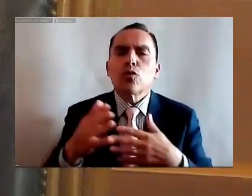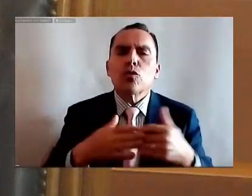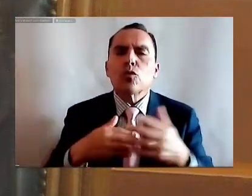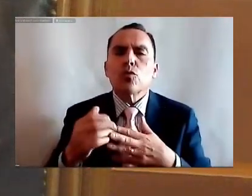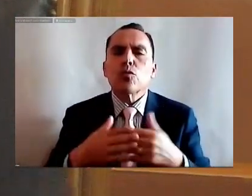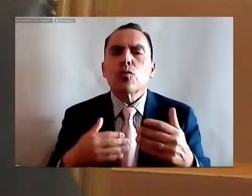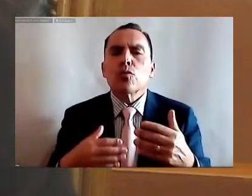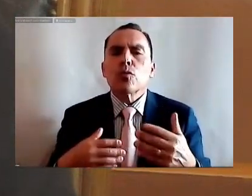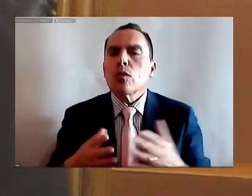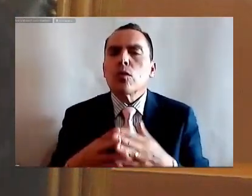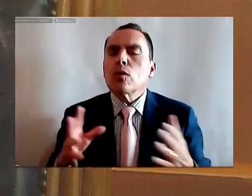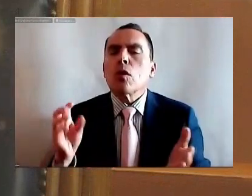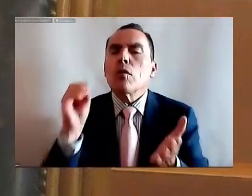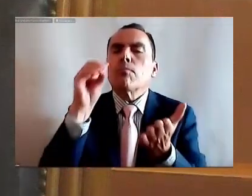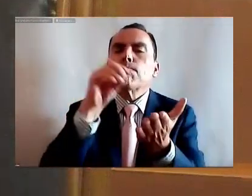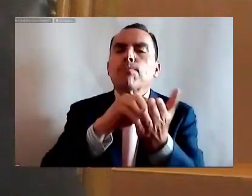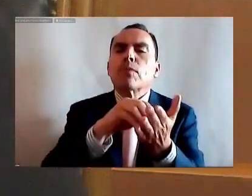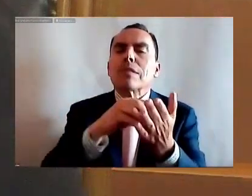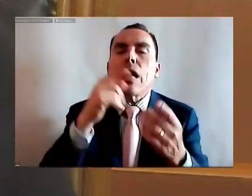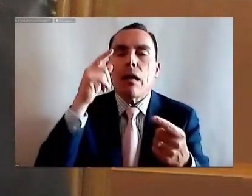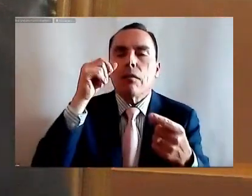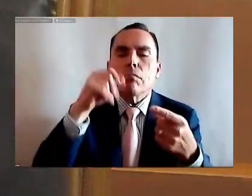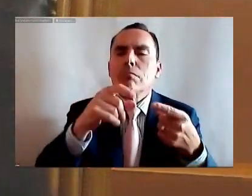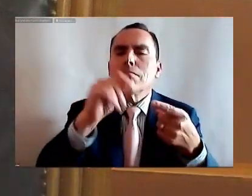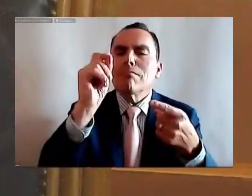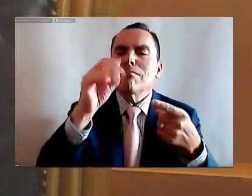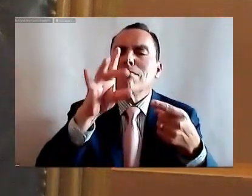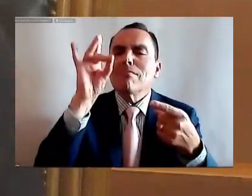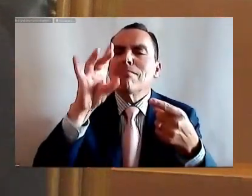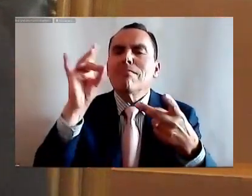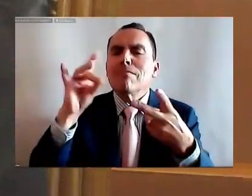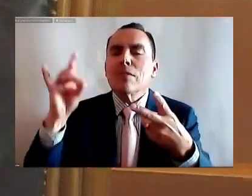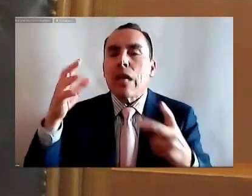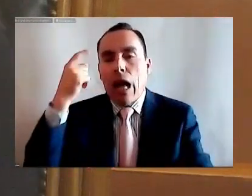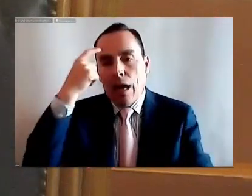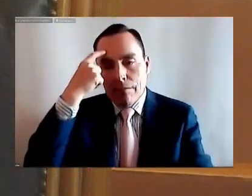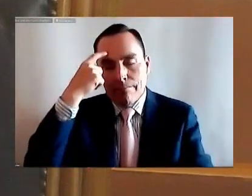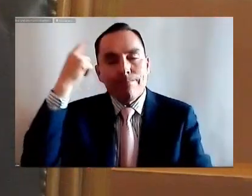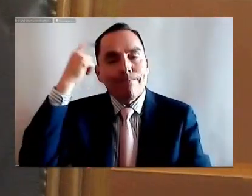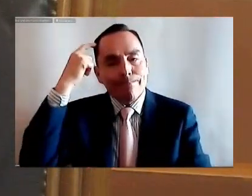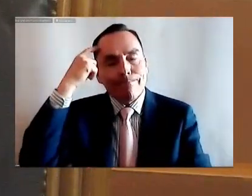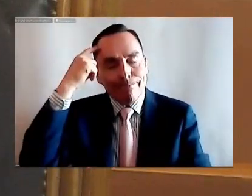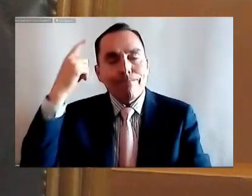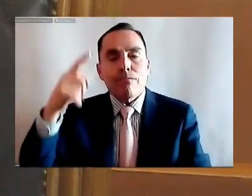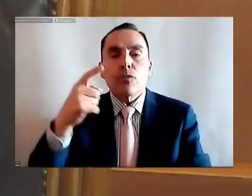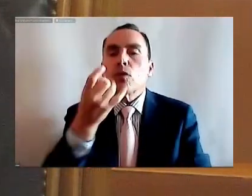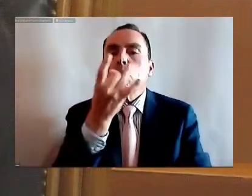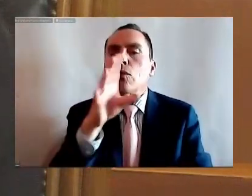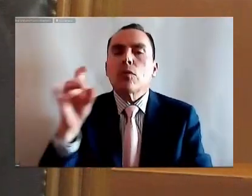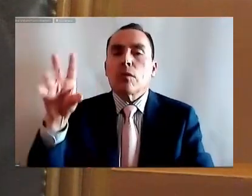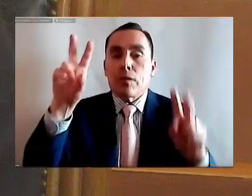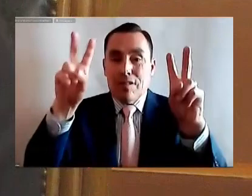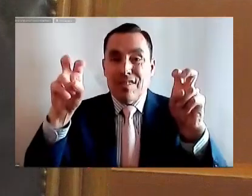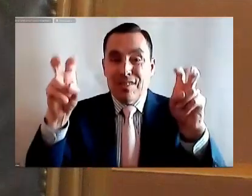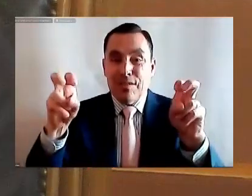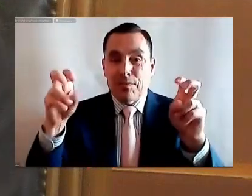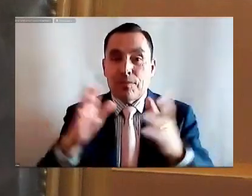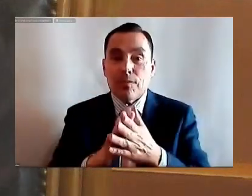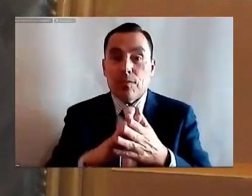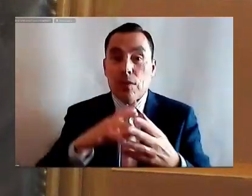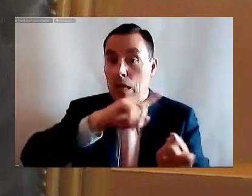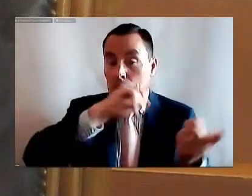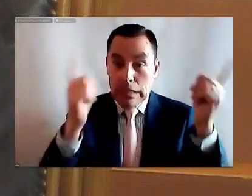dónde poner los énfasis, o por lo menos ser conscientes de qué implica cada cosa, porque por ejemplo, en el transformarlo todo